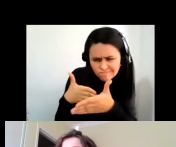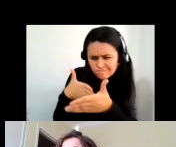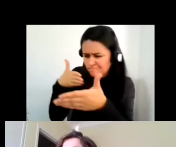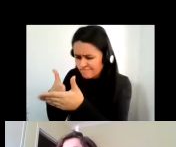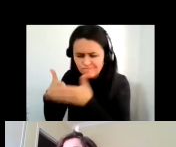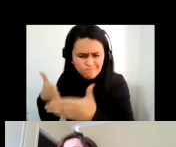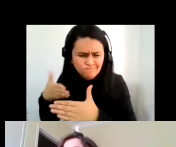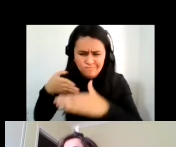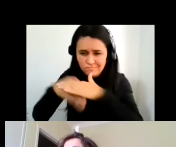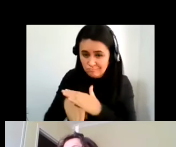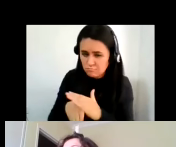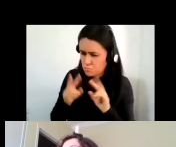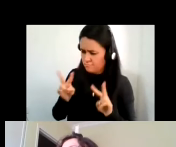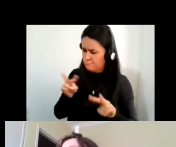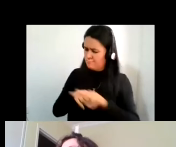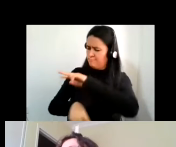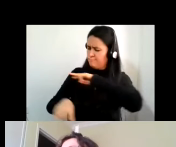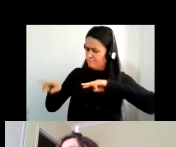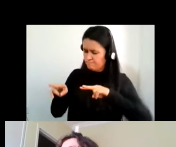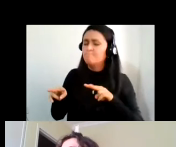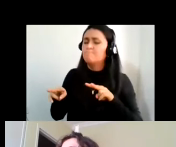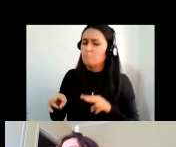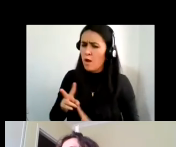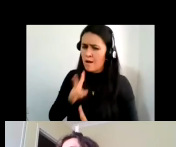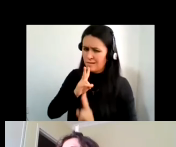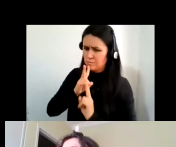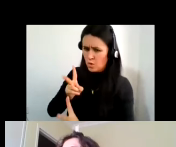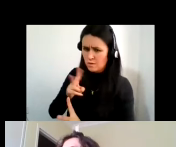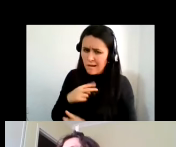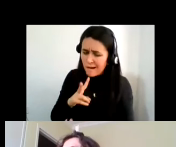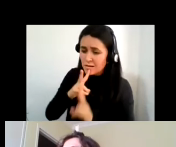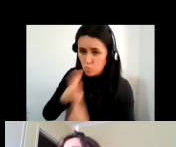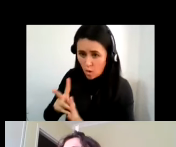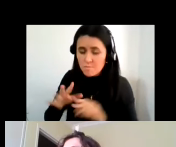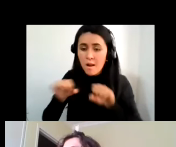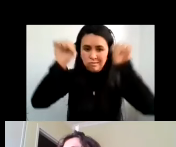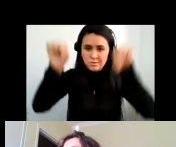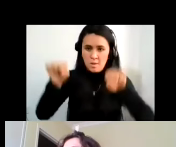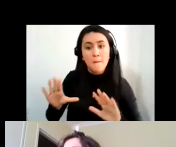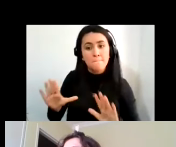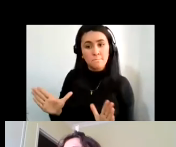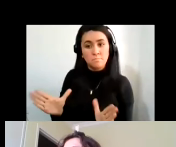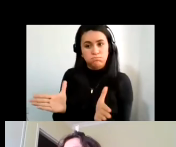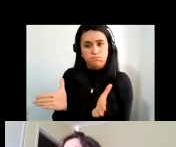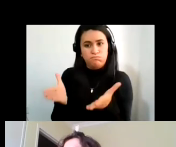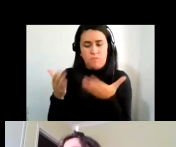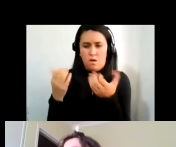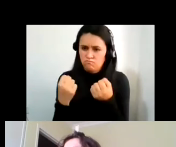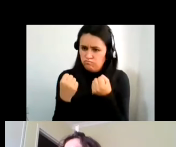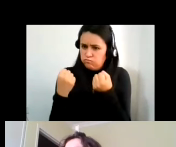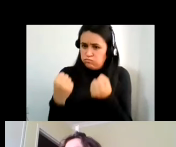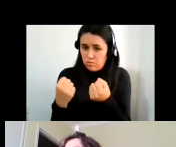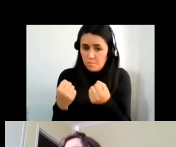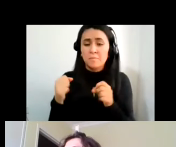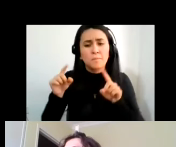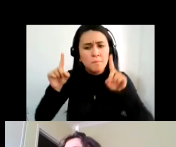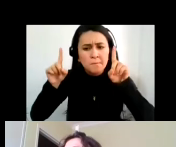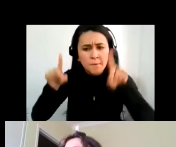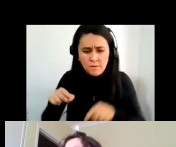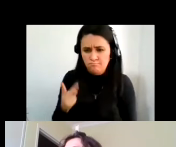la factibilidad de ciertas respuestas para mejorar el sistema. Aquí también tenemos algunos resúmenes de